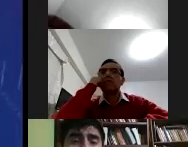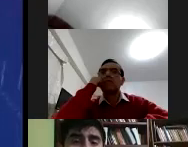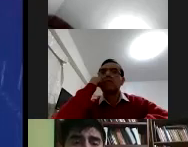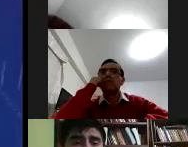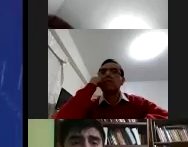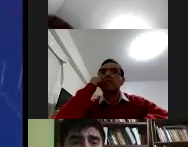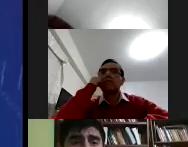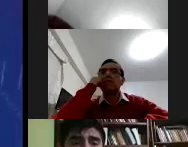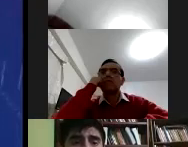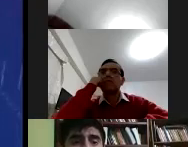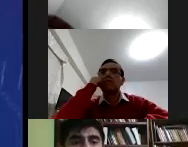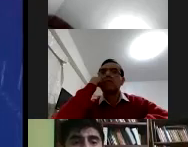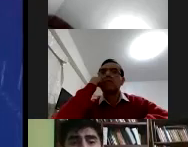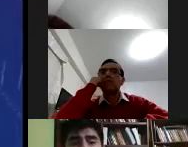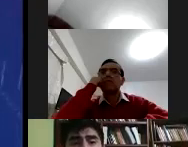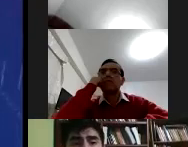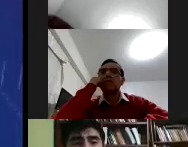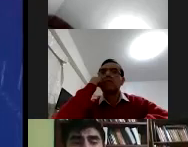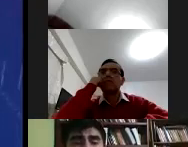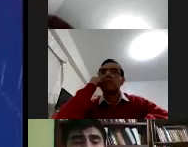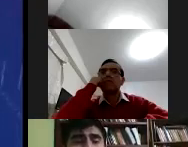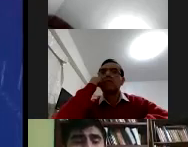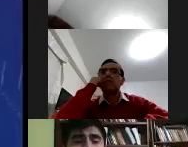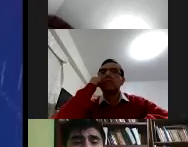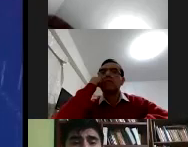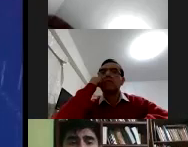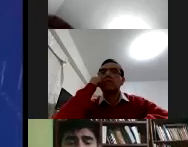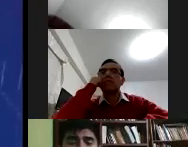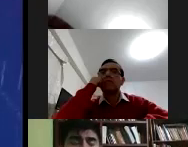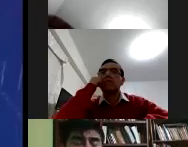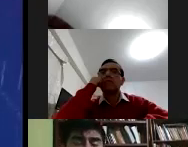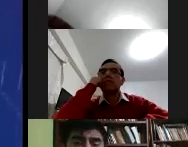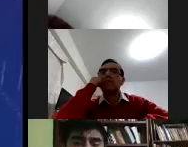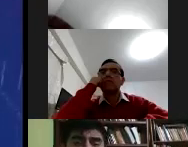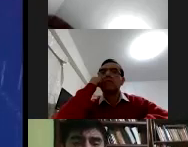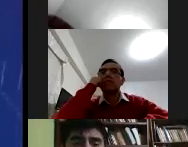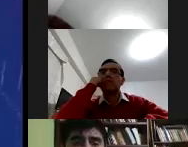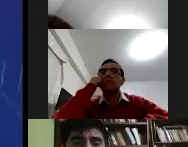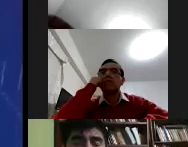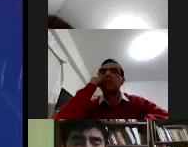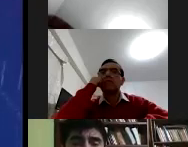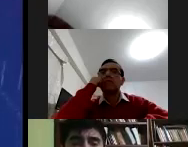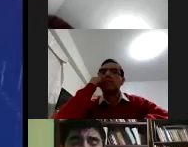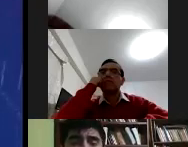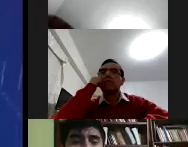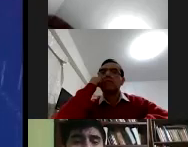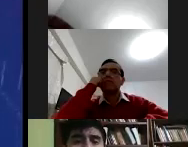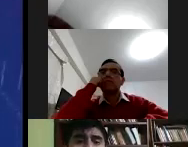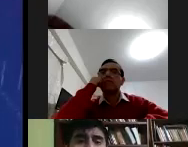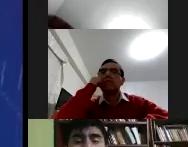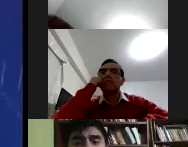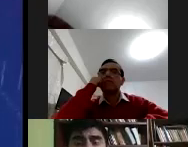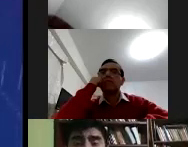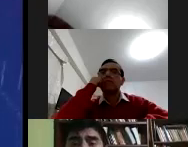caso a lo que decía el médico chino, ¿no? Entonces, esto fue algo que se tomó muy en cuenta como parte, pues, del